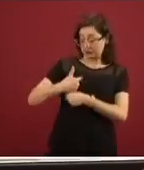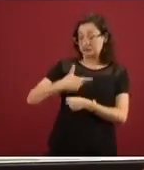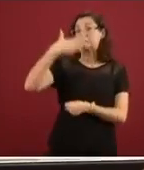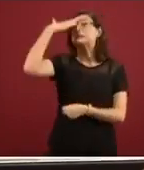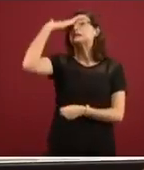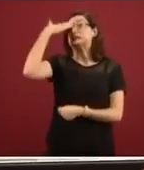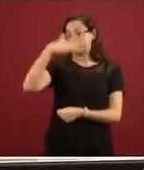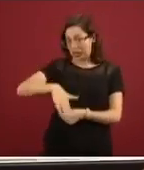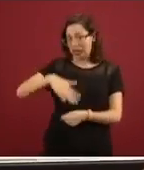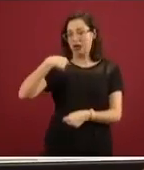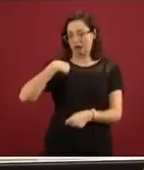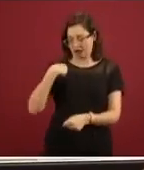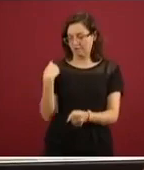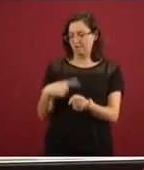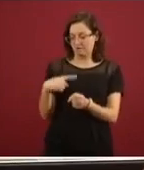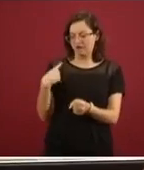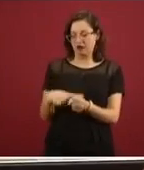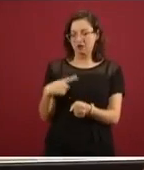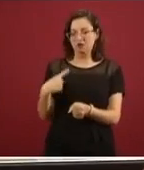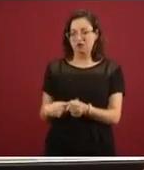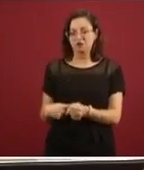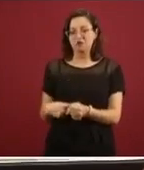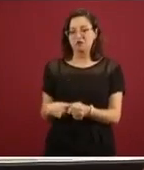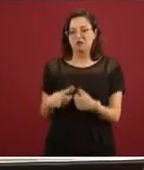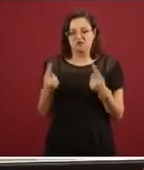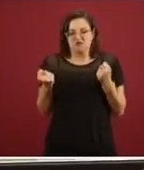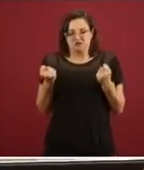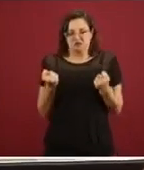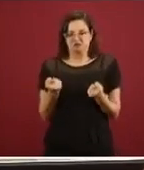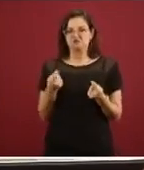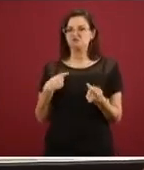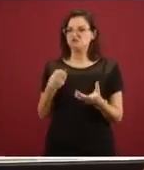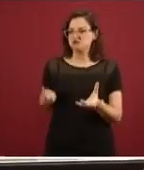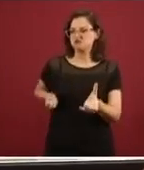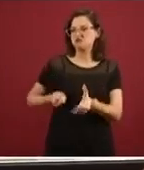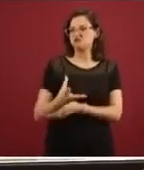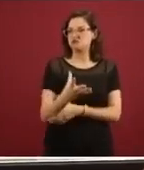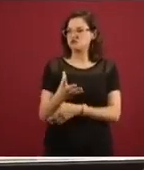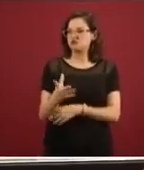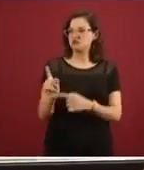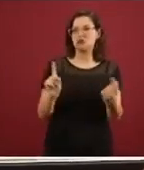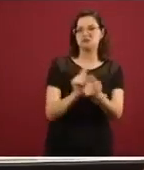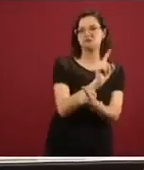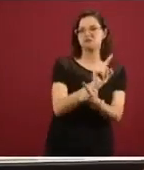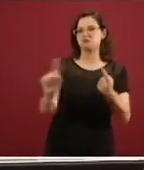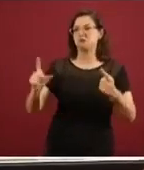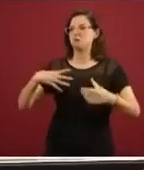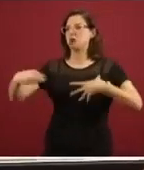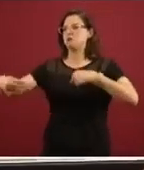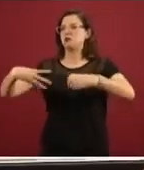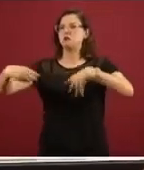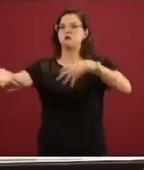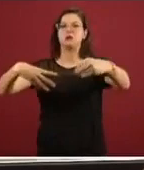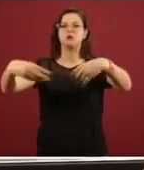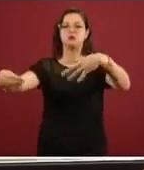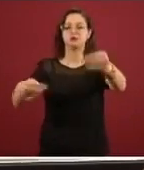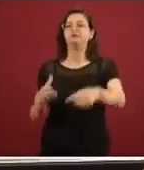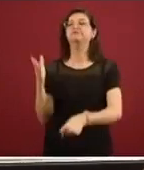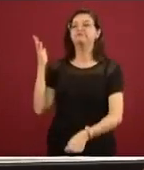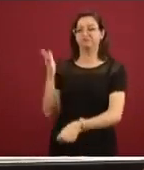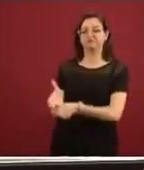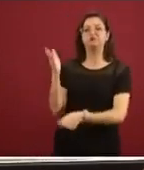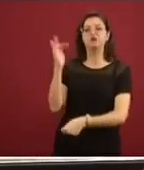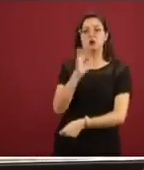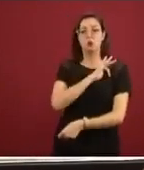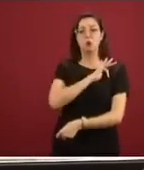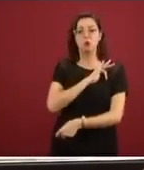una enfermedad infectocontagiosa, deliberadamente tiene una conducta que contribuye al contagio. No necesariamente es